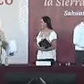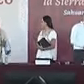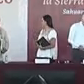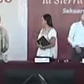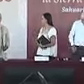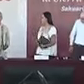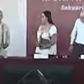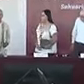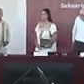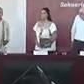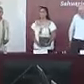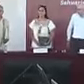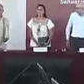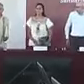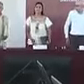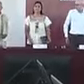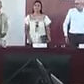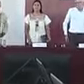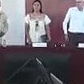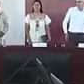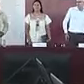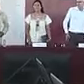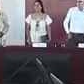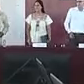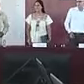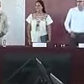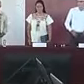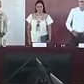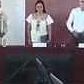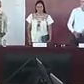licenciado Andrés Manuel López Obrador.